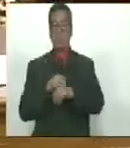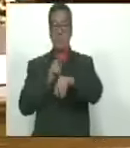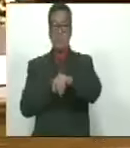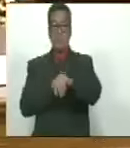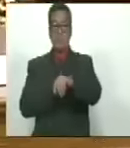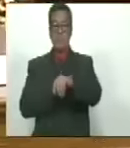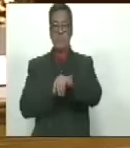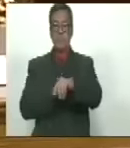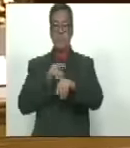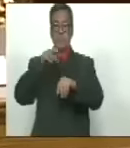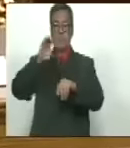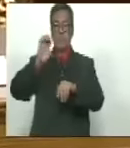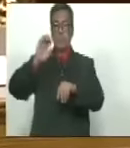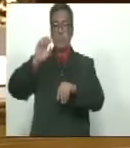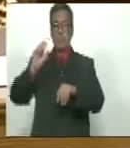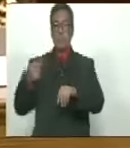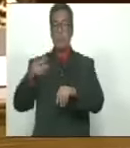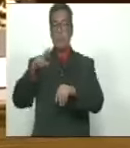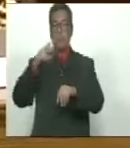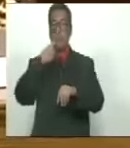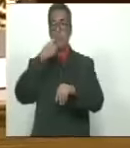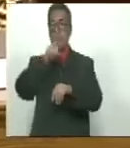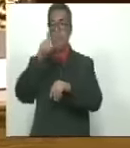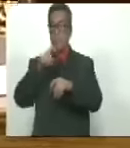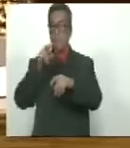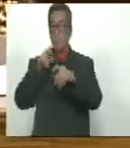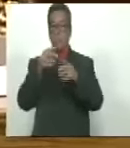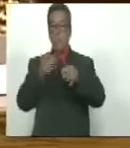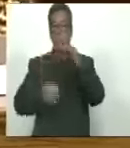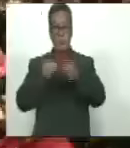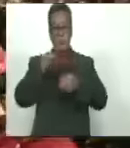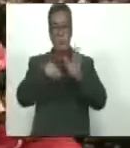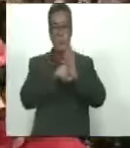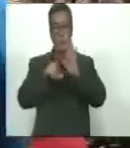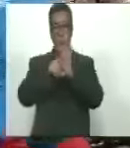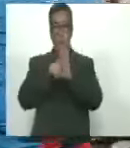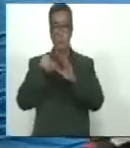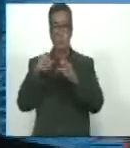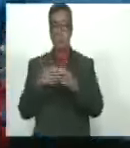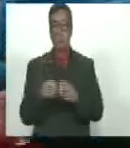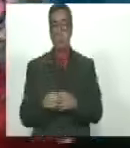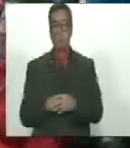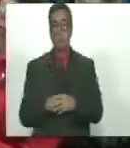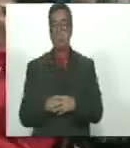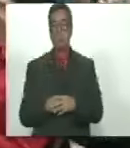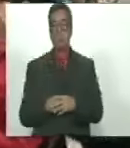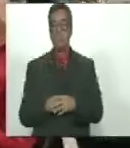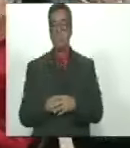Doctor Edgardo Toro, consultor jurídico de esta institución.